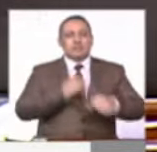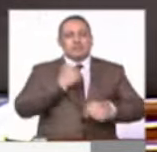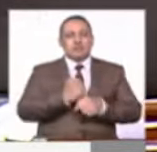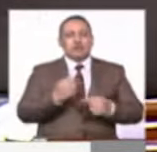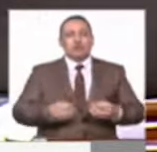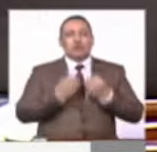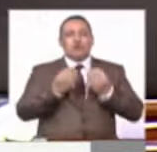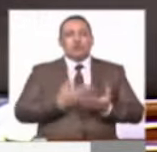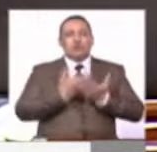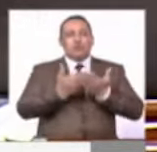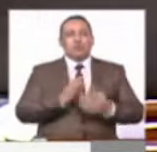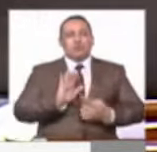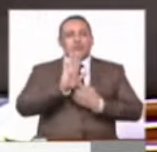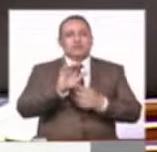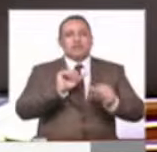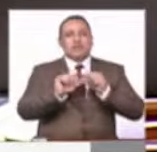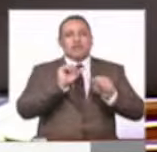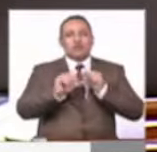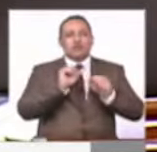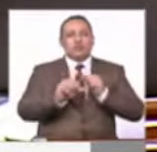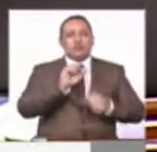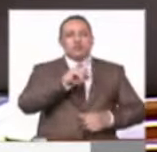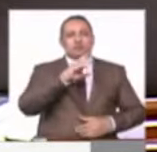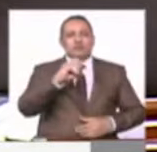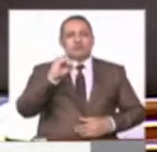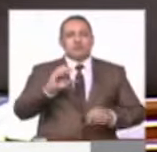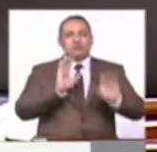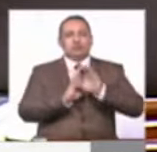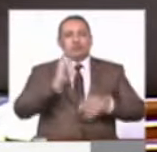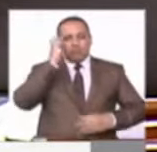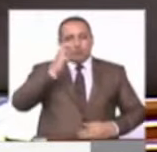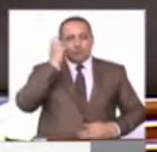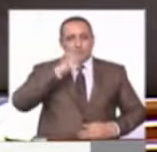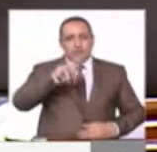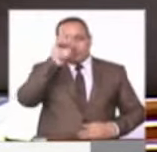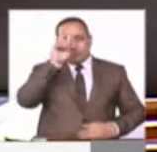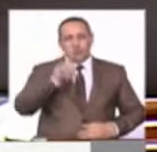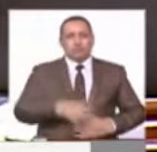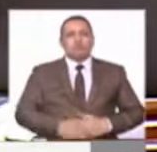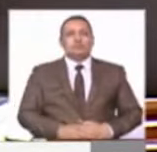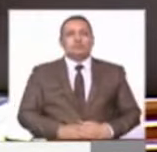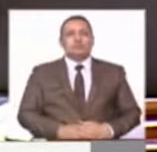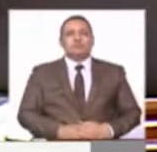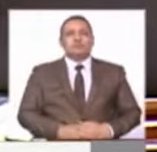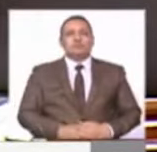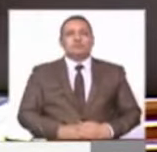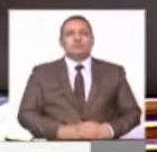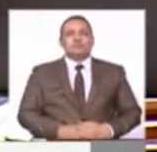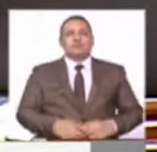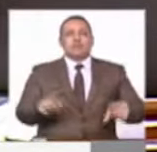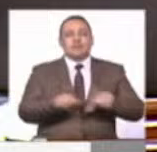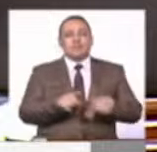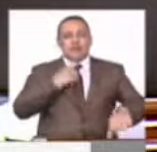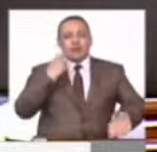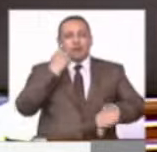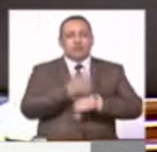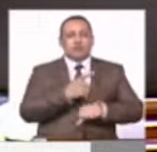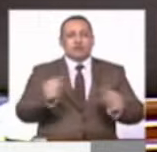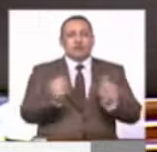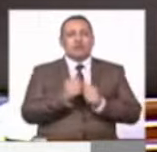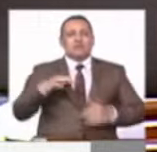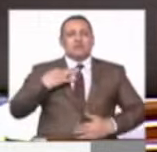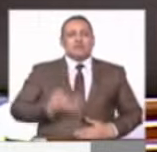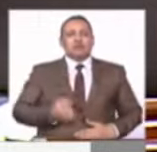conforme lo establece el artículo 100 de la constitución política del Estado a acusar al